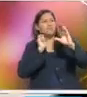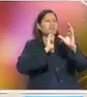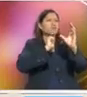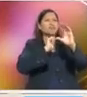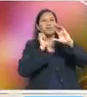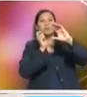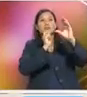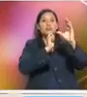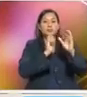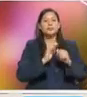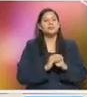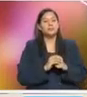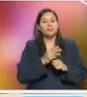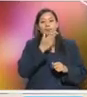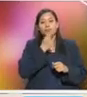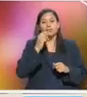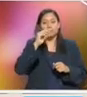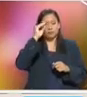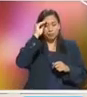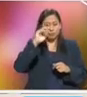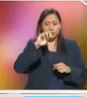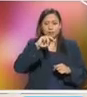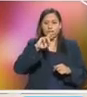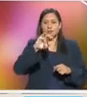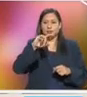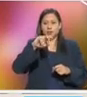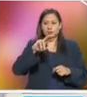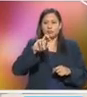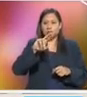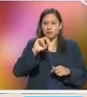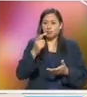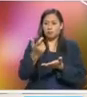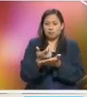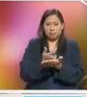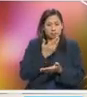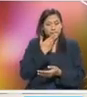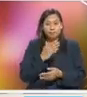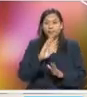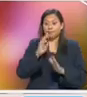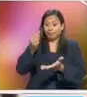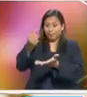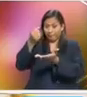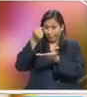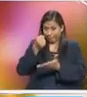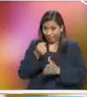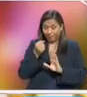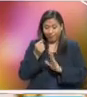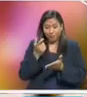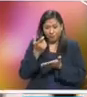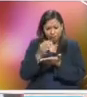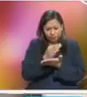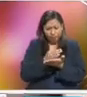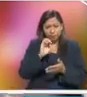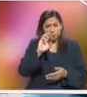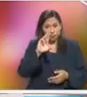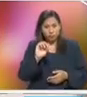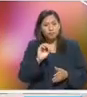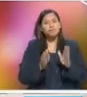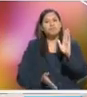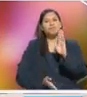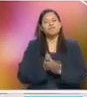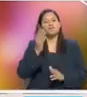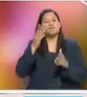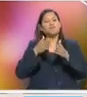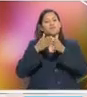construían y a don Enrique de Verona bien le pagaron. Una vez recibió su bolsa con monedas de oro, decidió